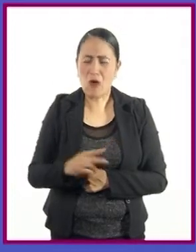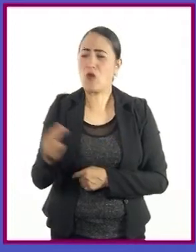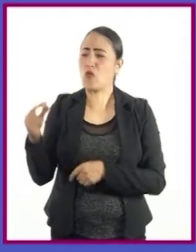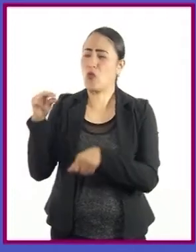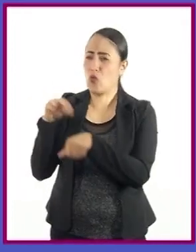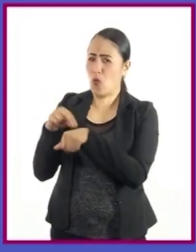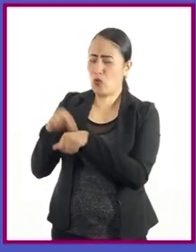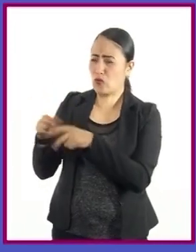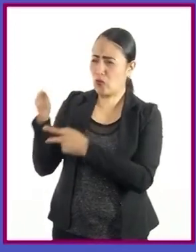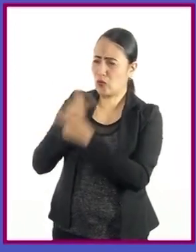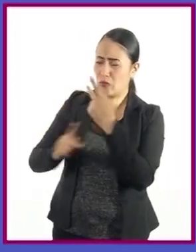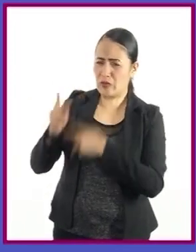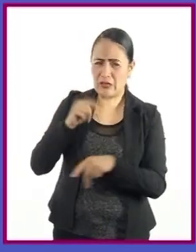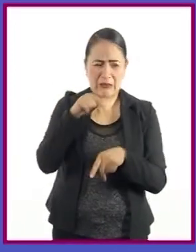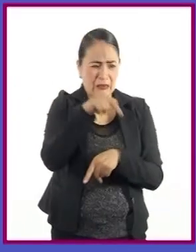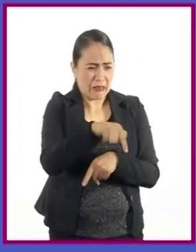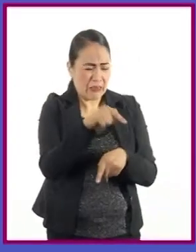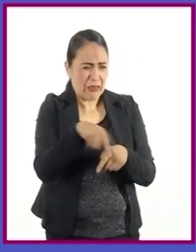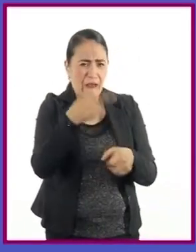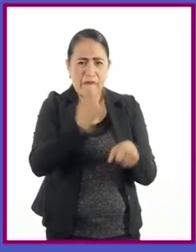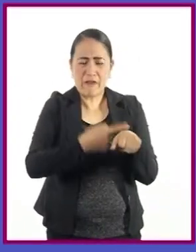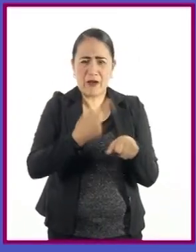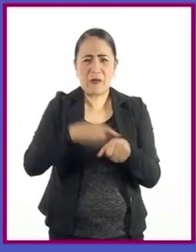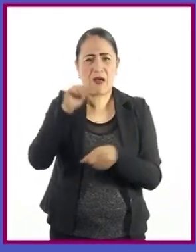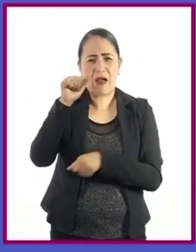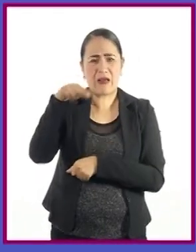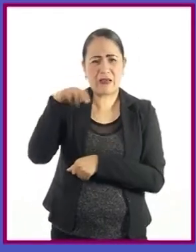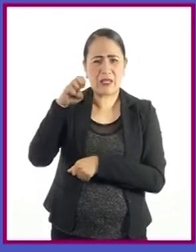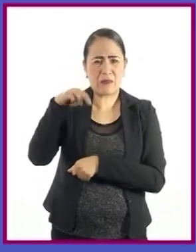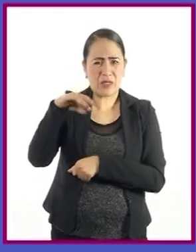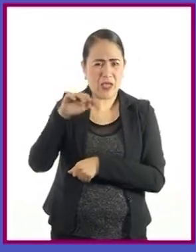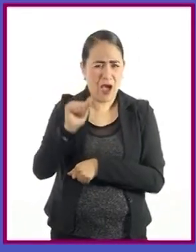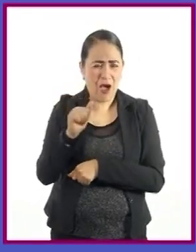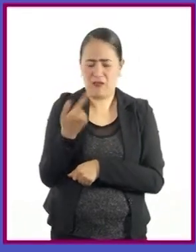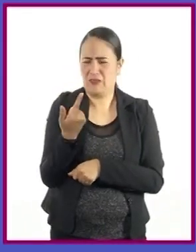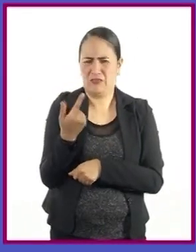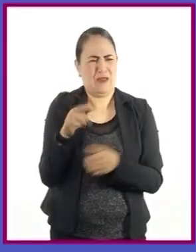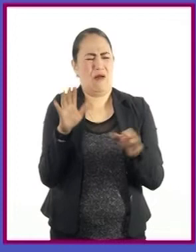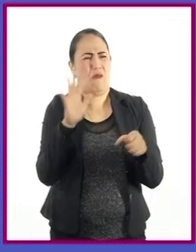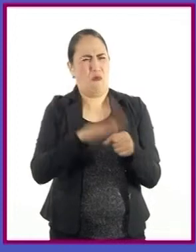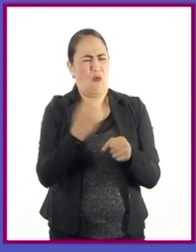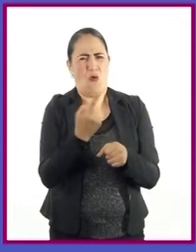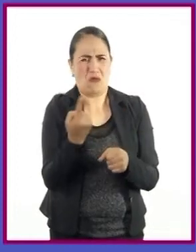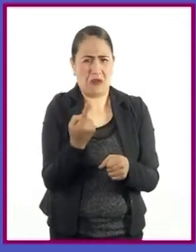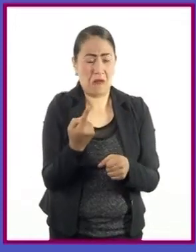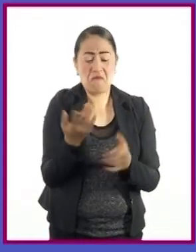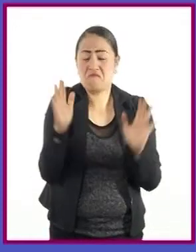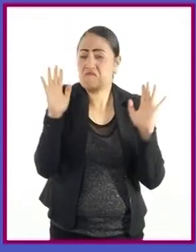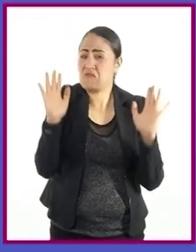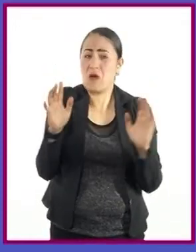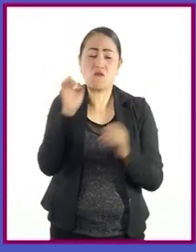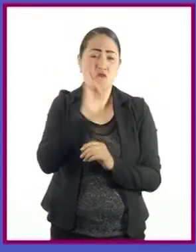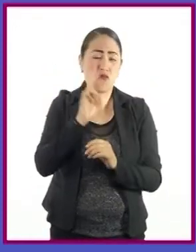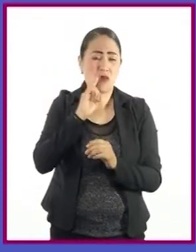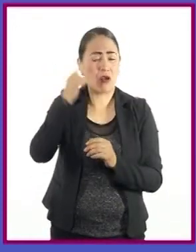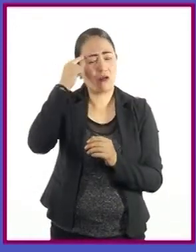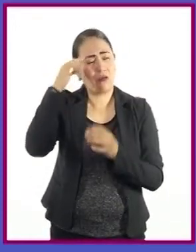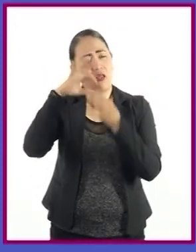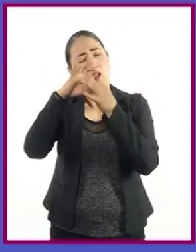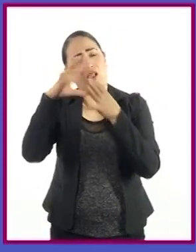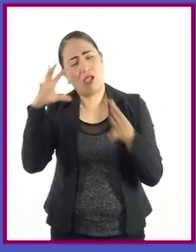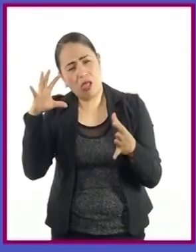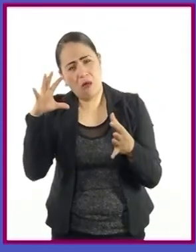una anemia de marcha agudísima, completamente inexplicable. Alicia no tuvo más desmayos pero se